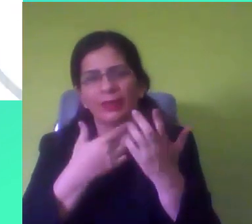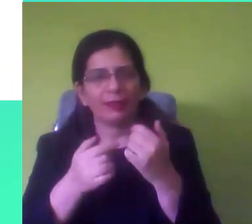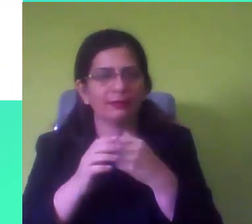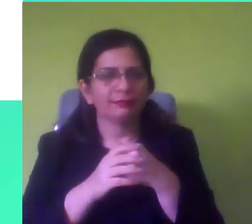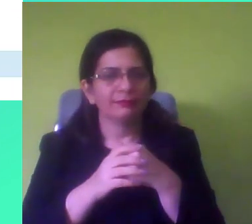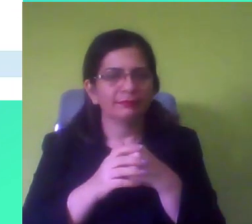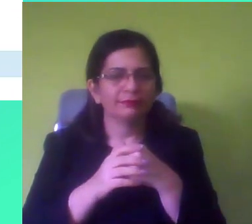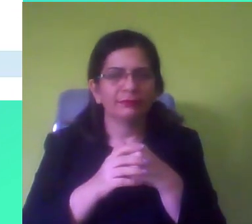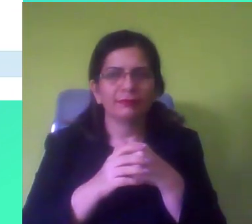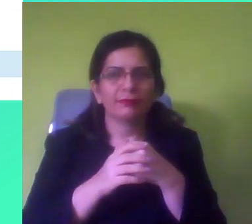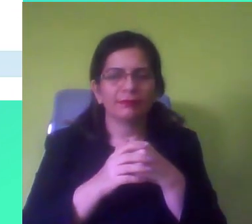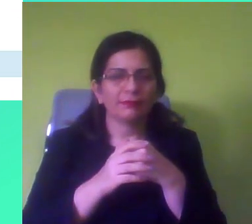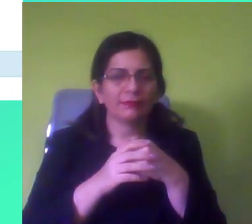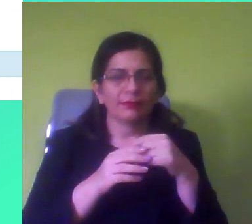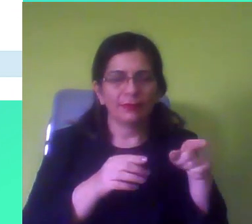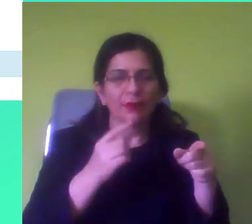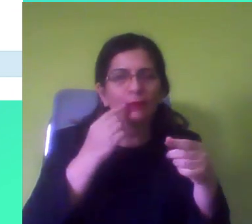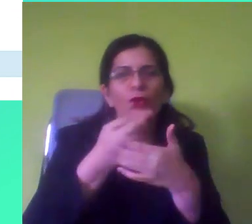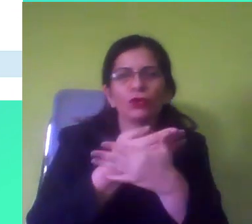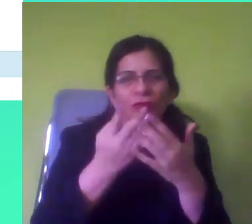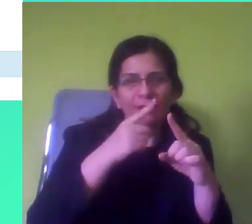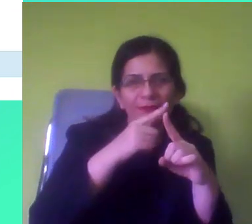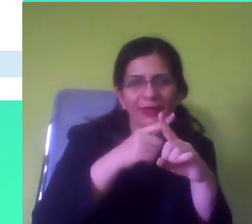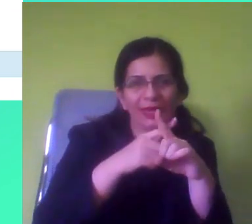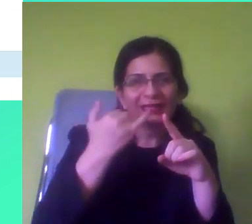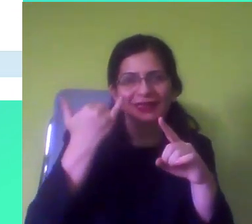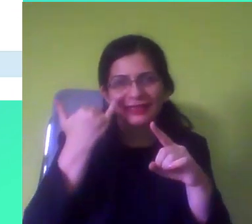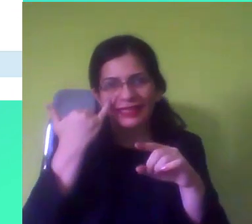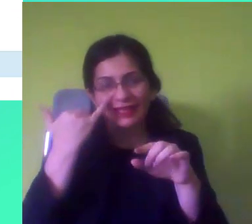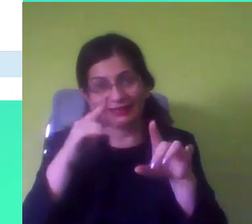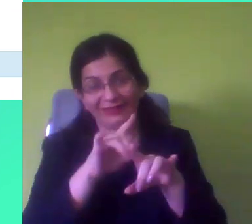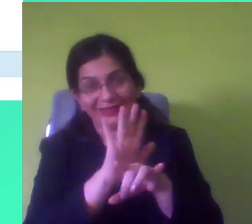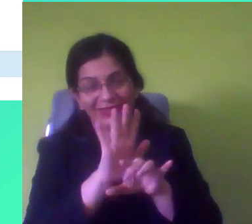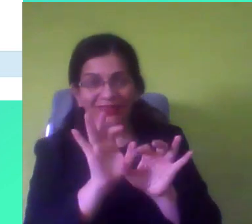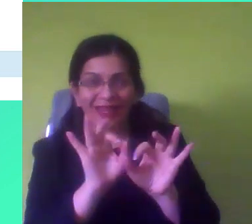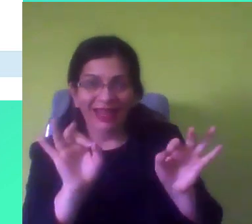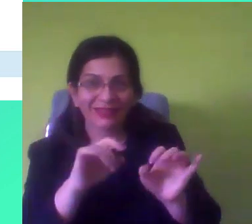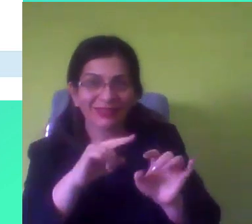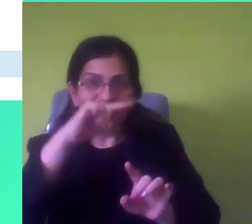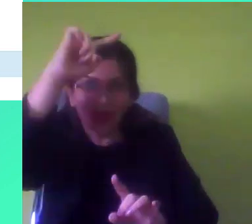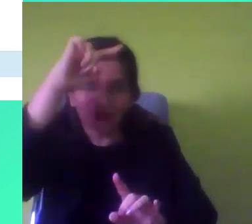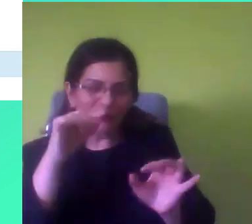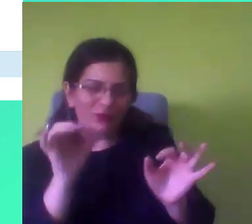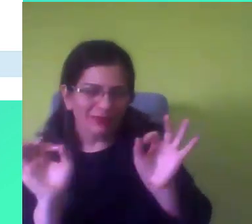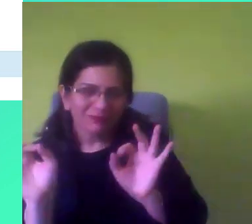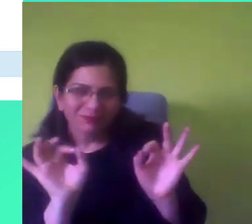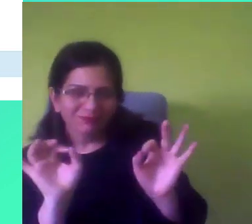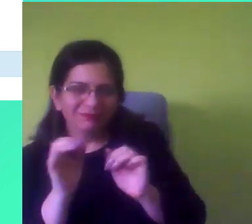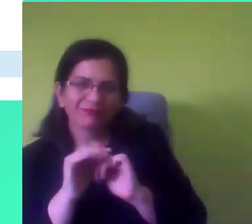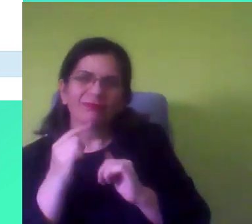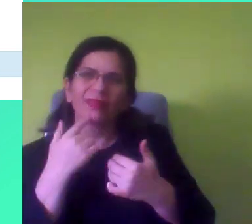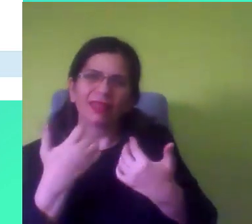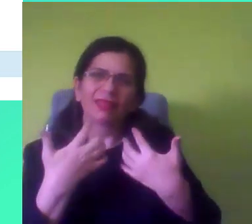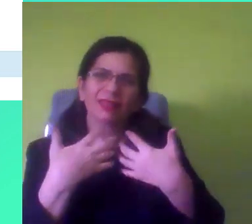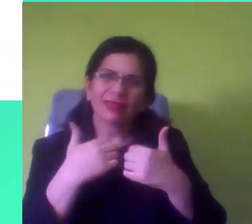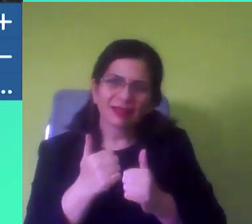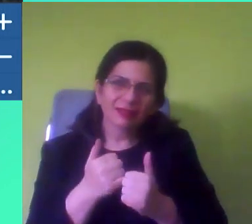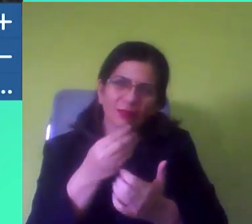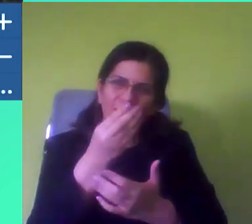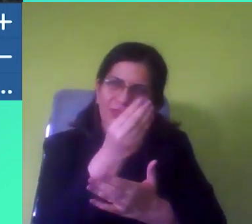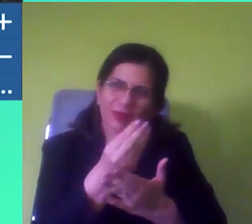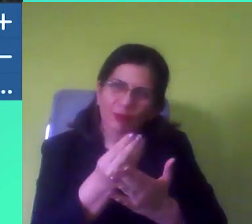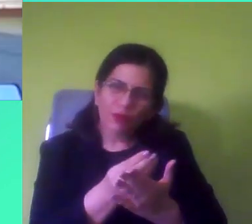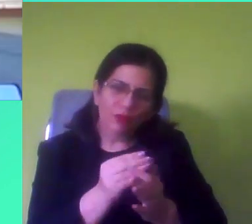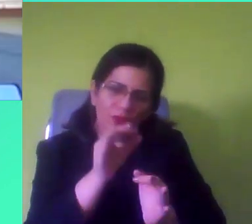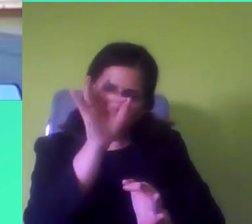la X que sea la latitud y el Y la altura, vamos a ver justamente cómo, a medida, digamos,